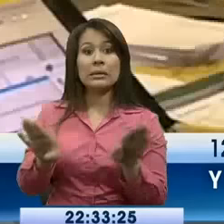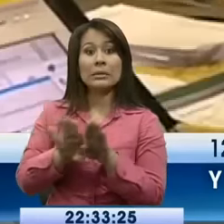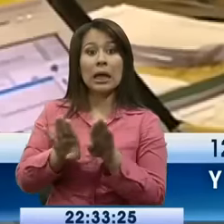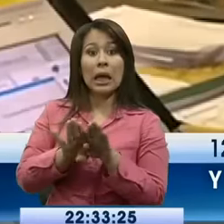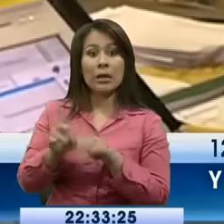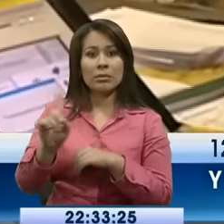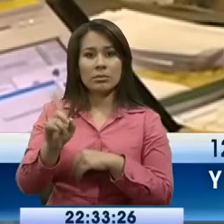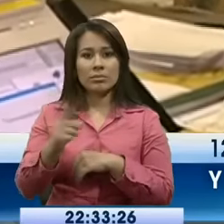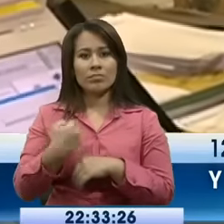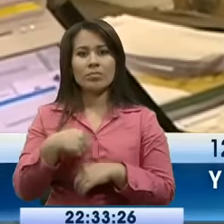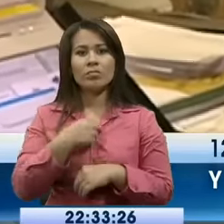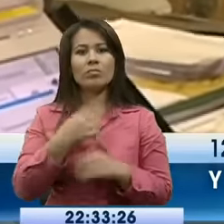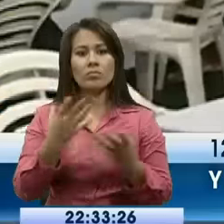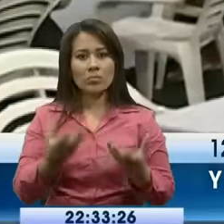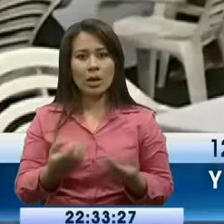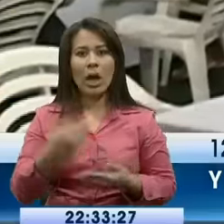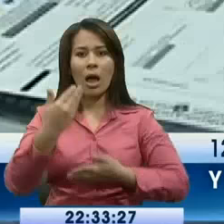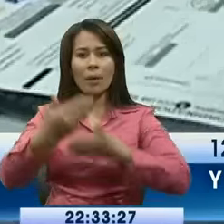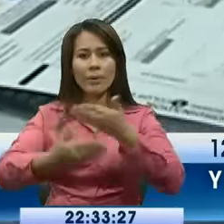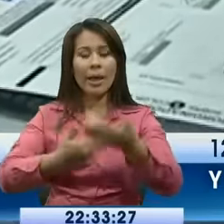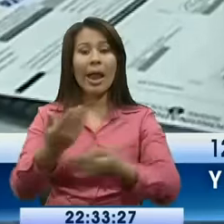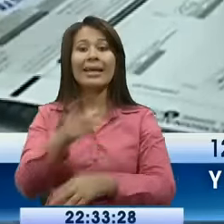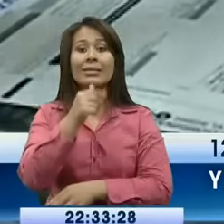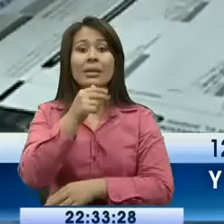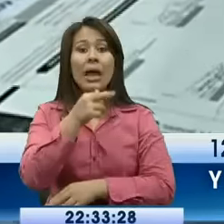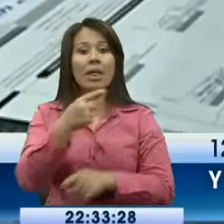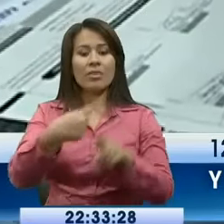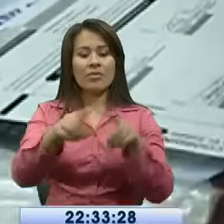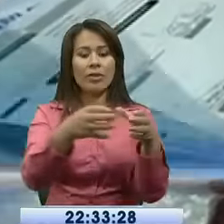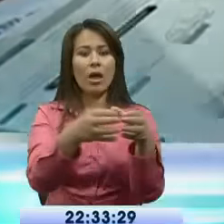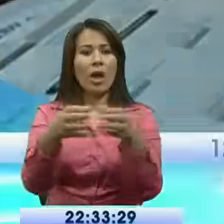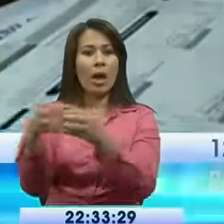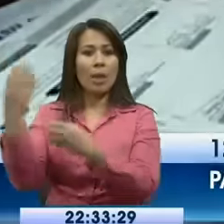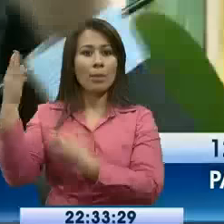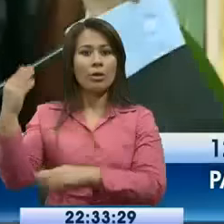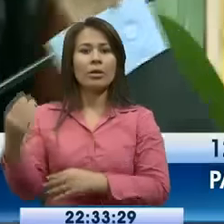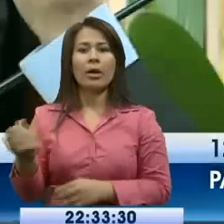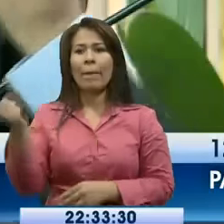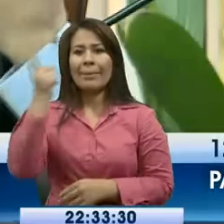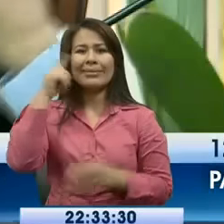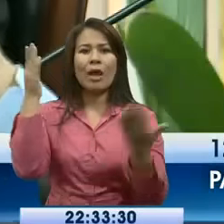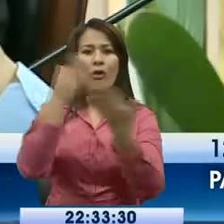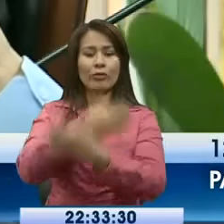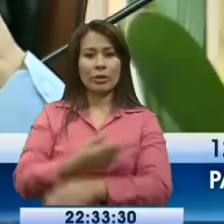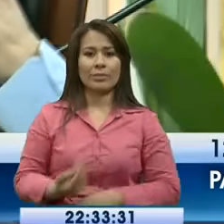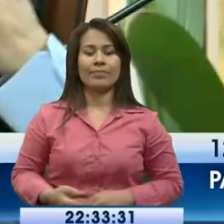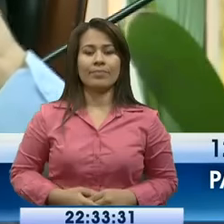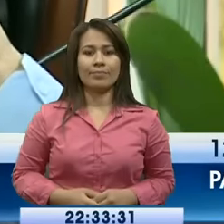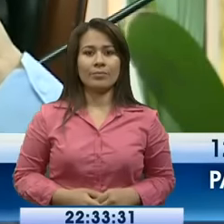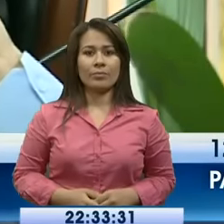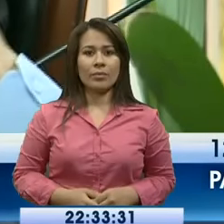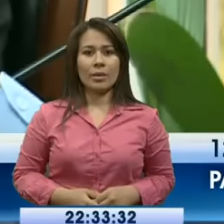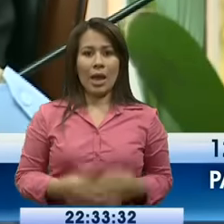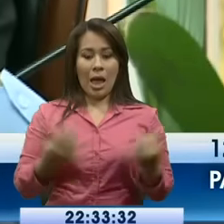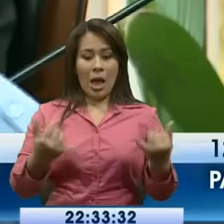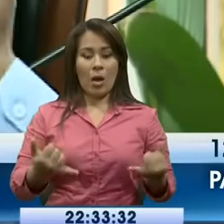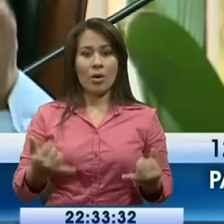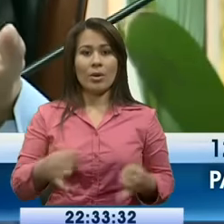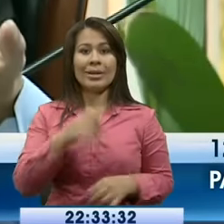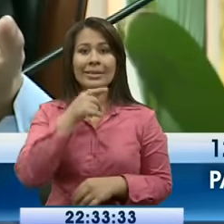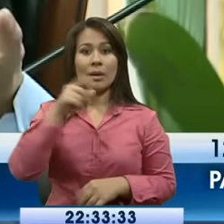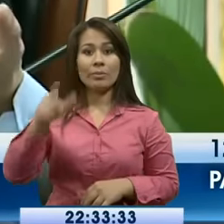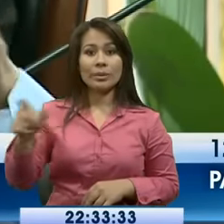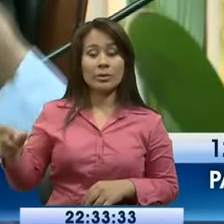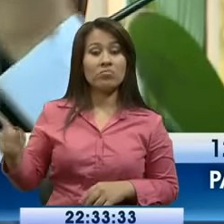fallecidos, aseveraciones expuestas días atrás por representantes de distintos partidos políticos. Pero sí puedo decirles que ahora los muertos ya no